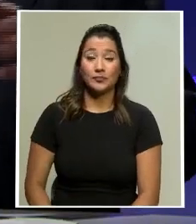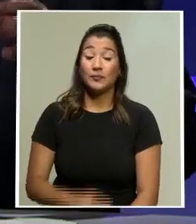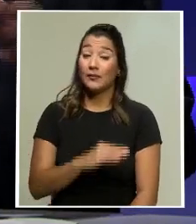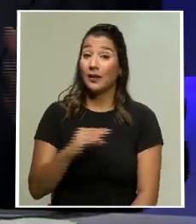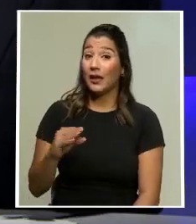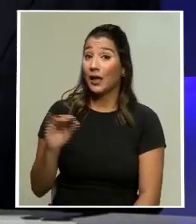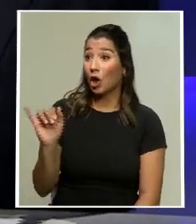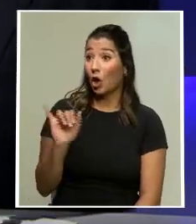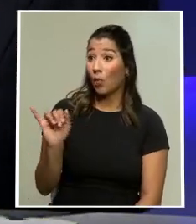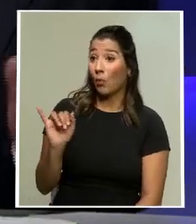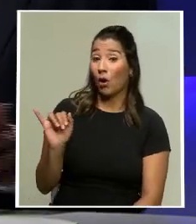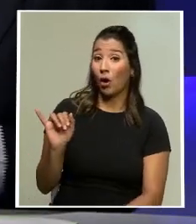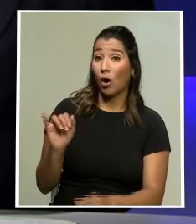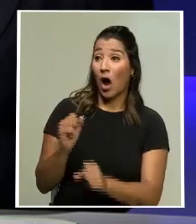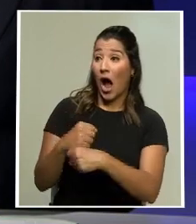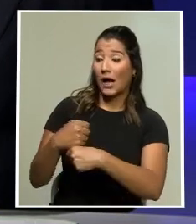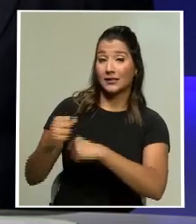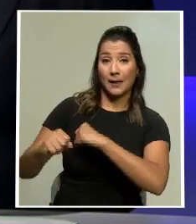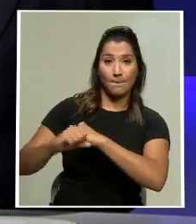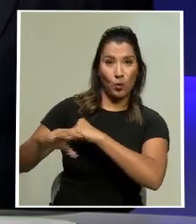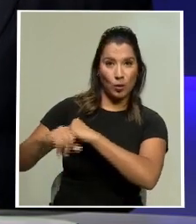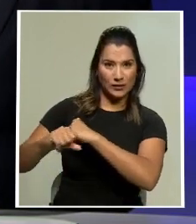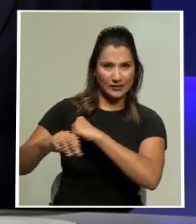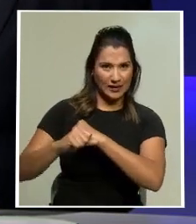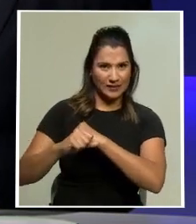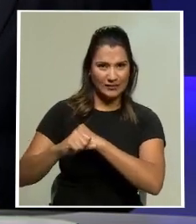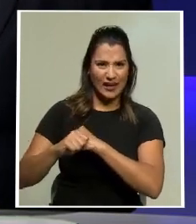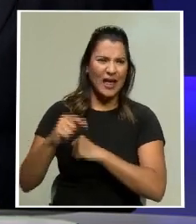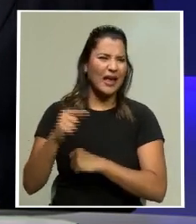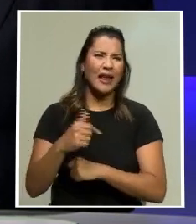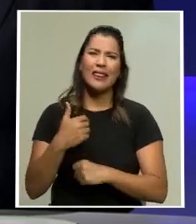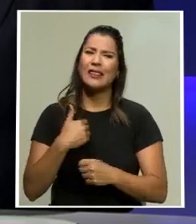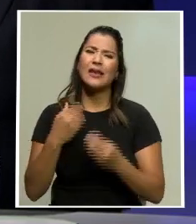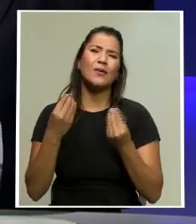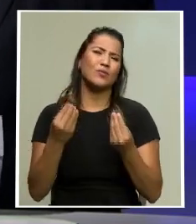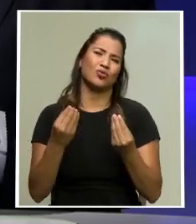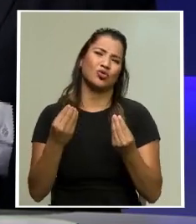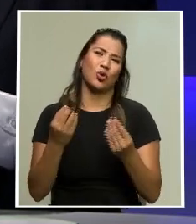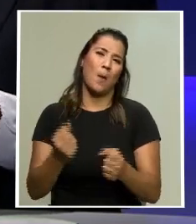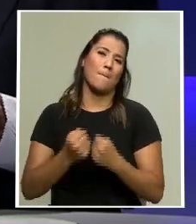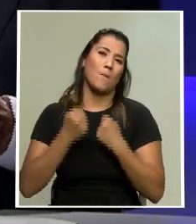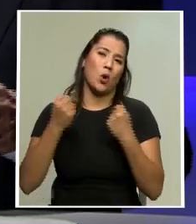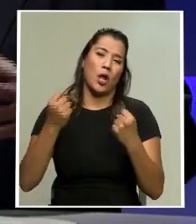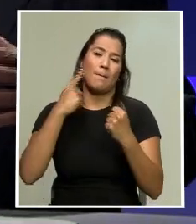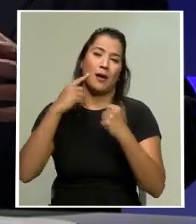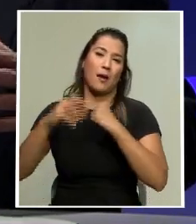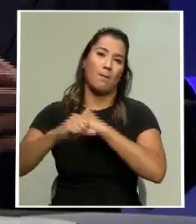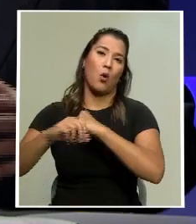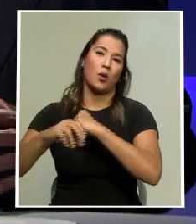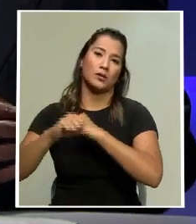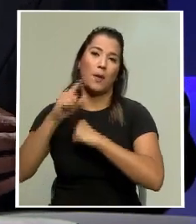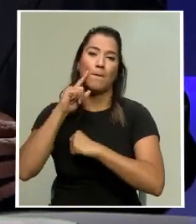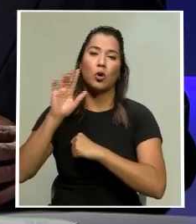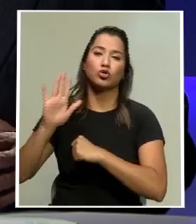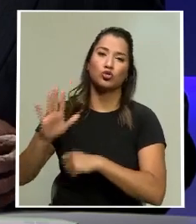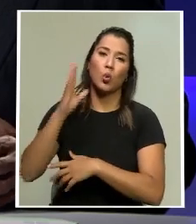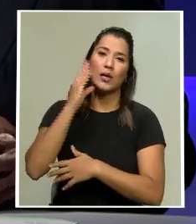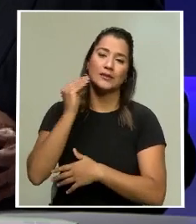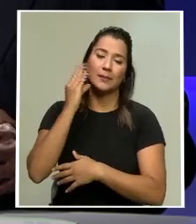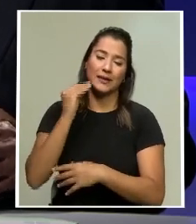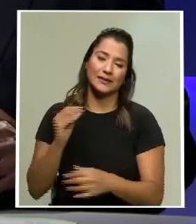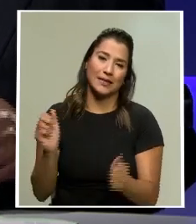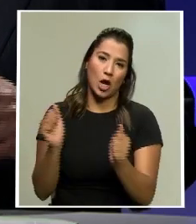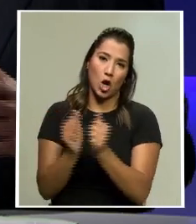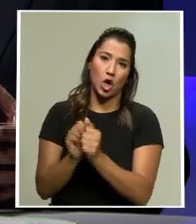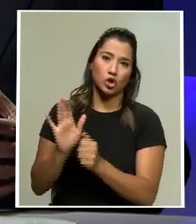lo propagandizan, él tiene poderosos aparatos de propaganda. Eso viene de sus experiencias